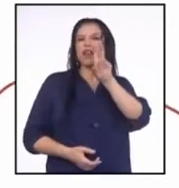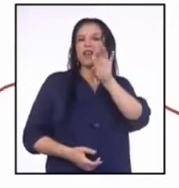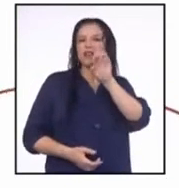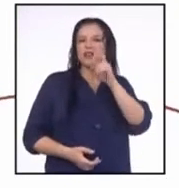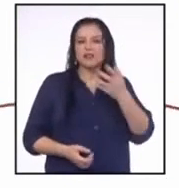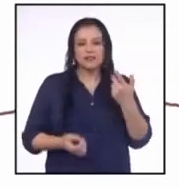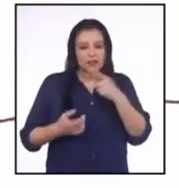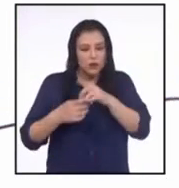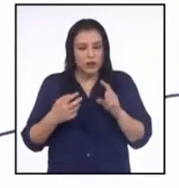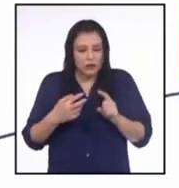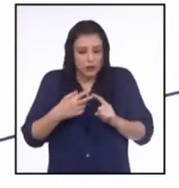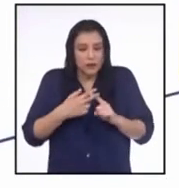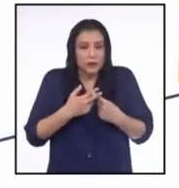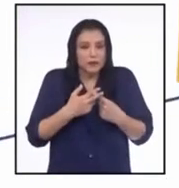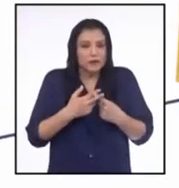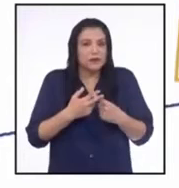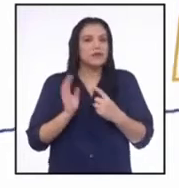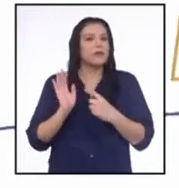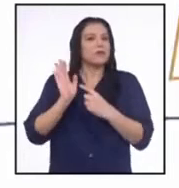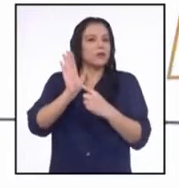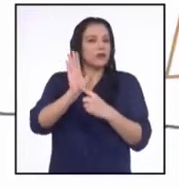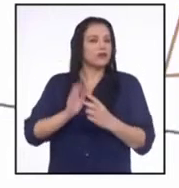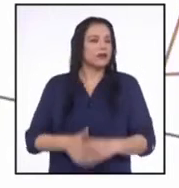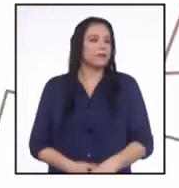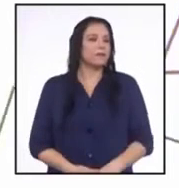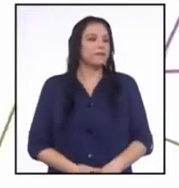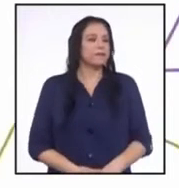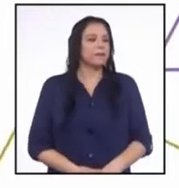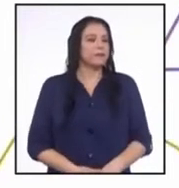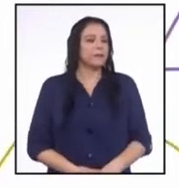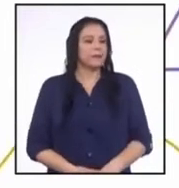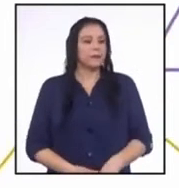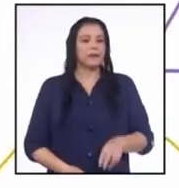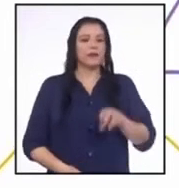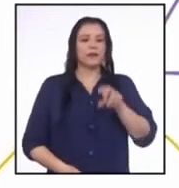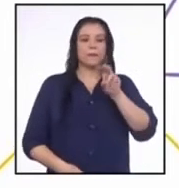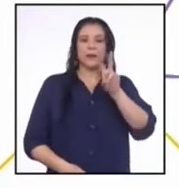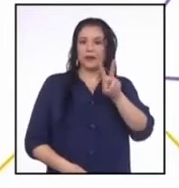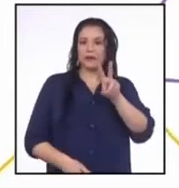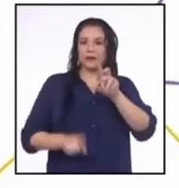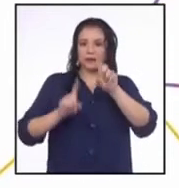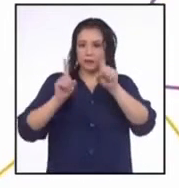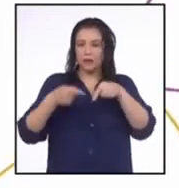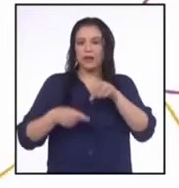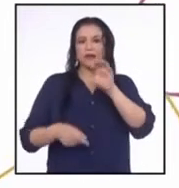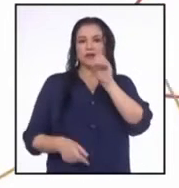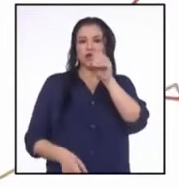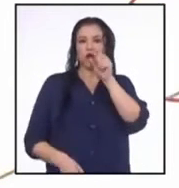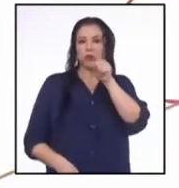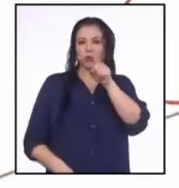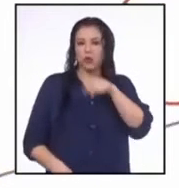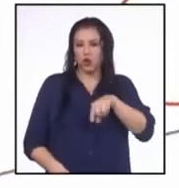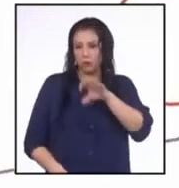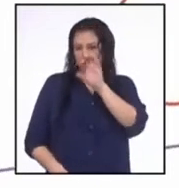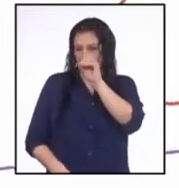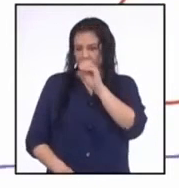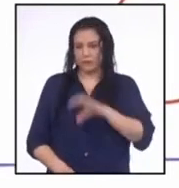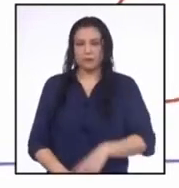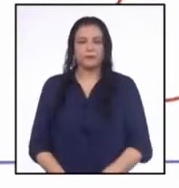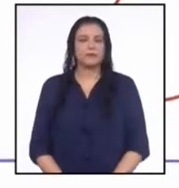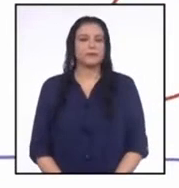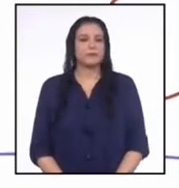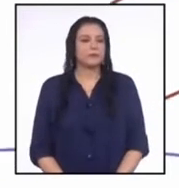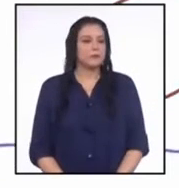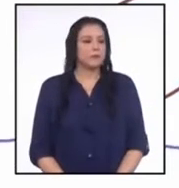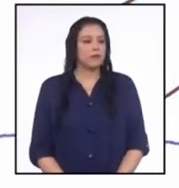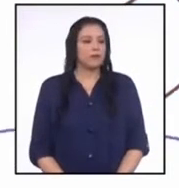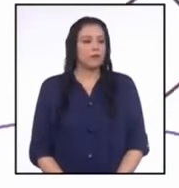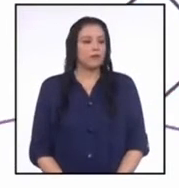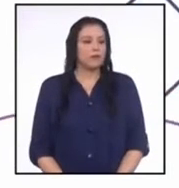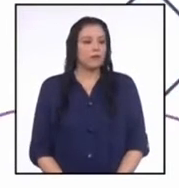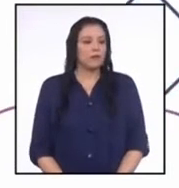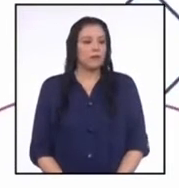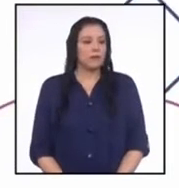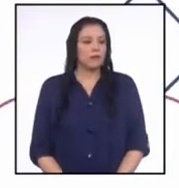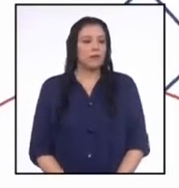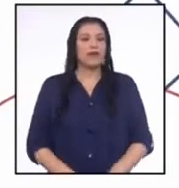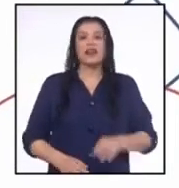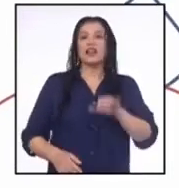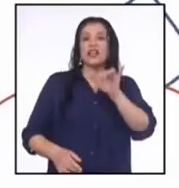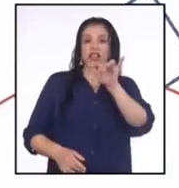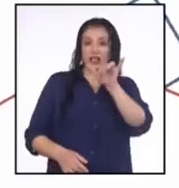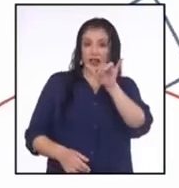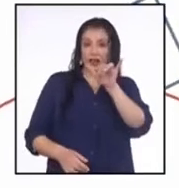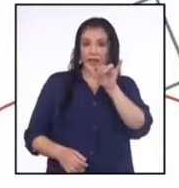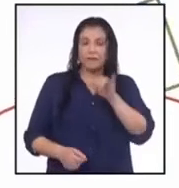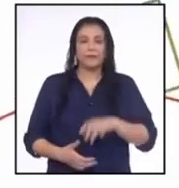origen, se expresa como vértice de coordenadas 0, punto y coma 0. El eje focal es el eje